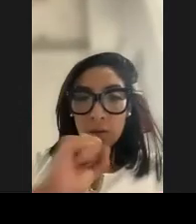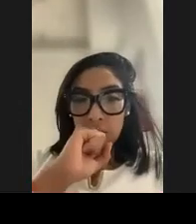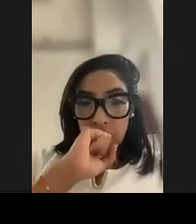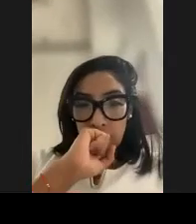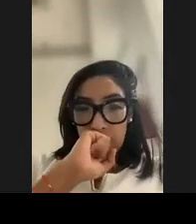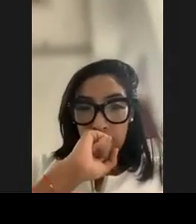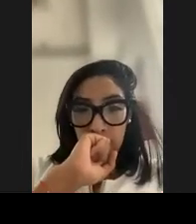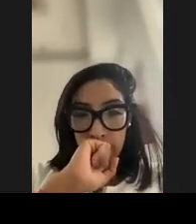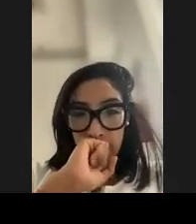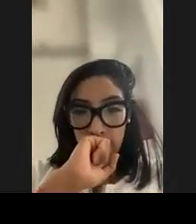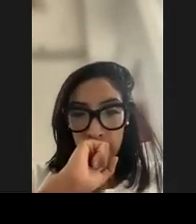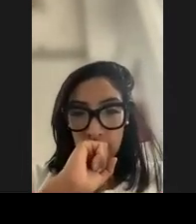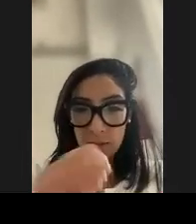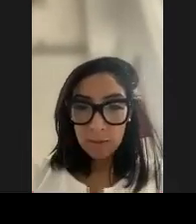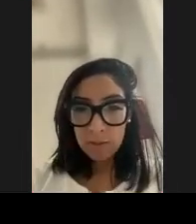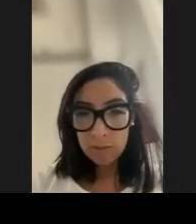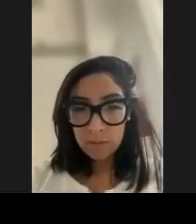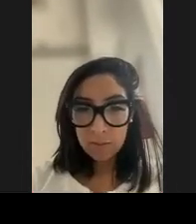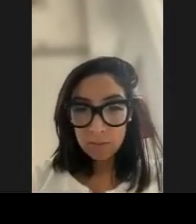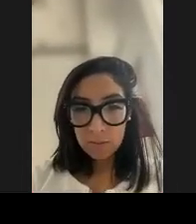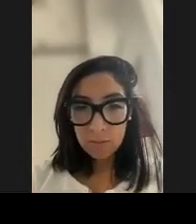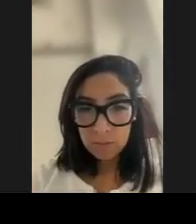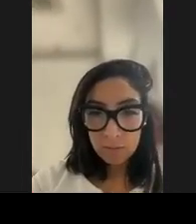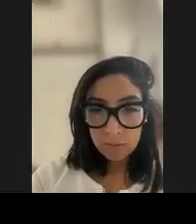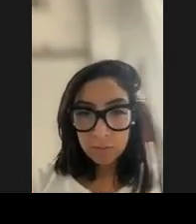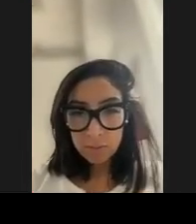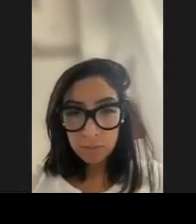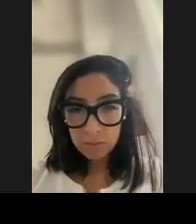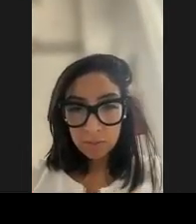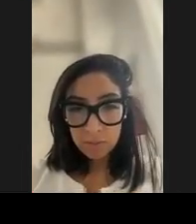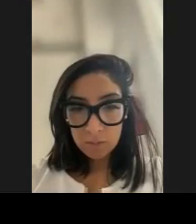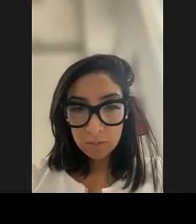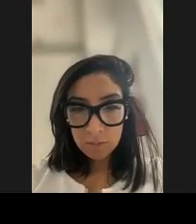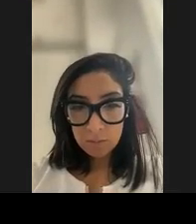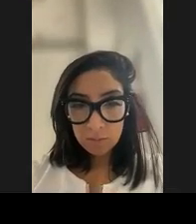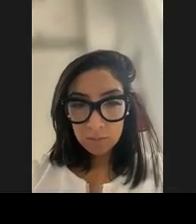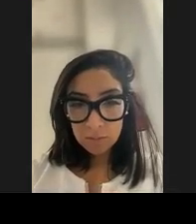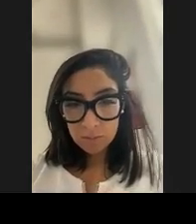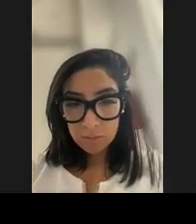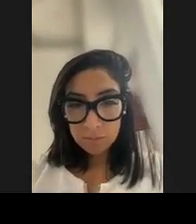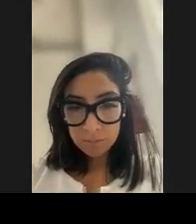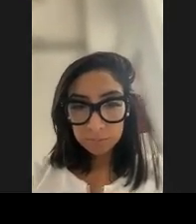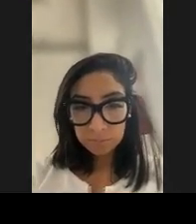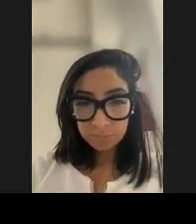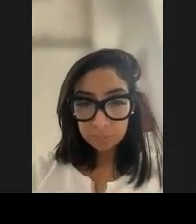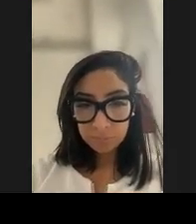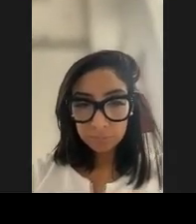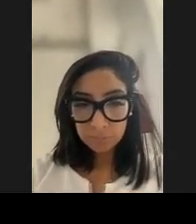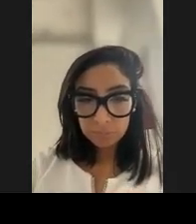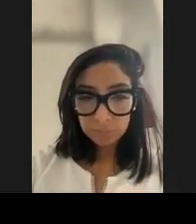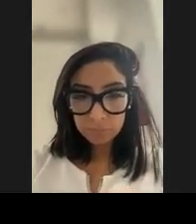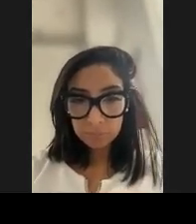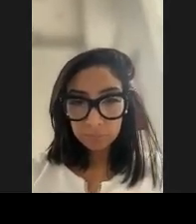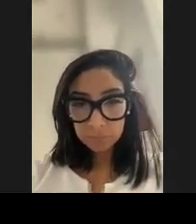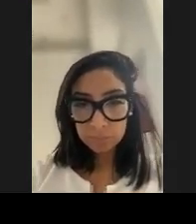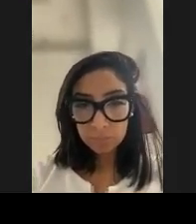ser o la subsecretaria Berta o la propia secretaria. Yo le hago a alguien menor sería una